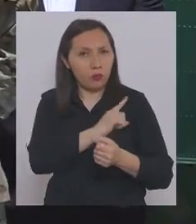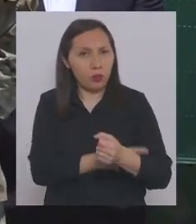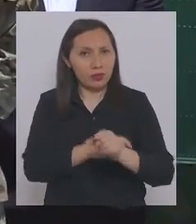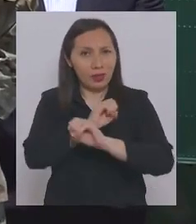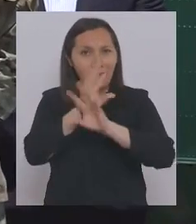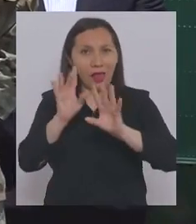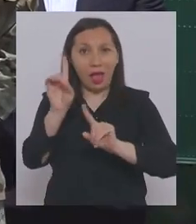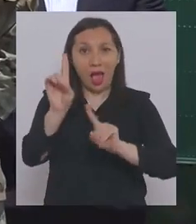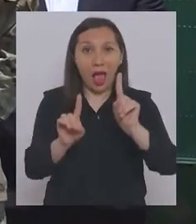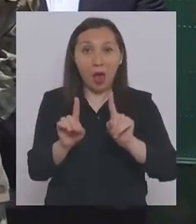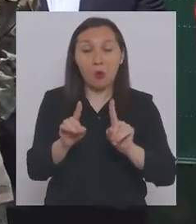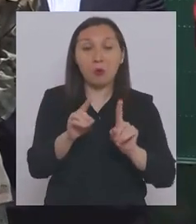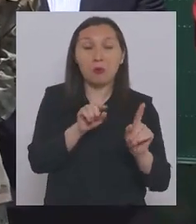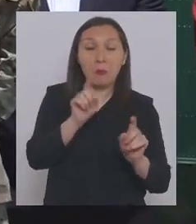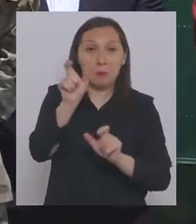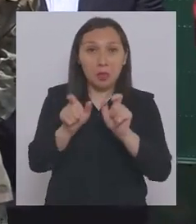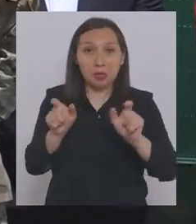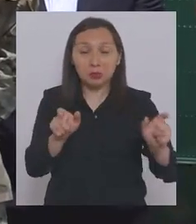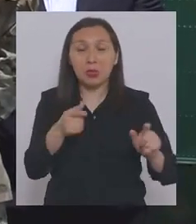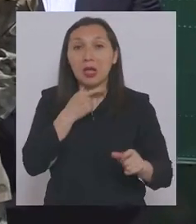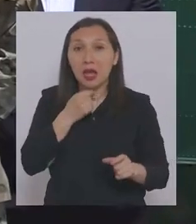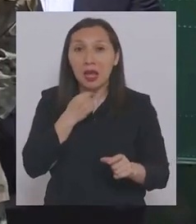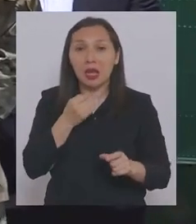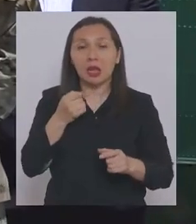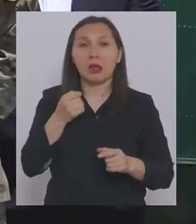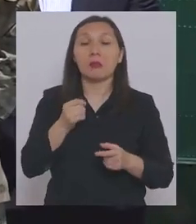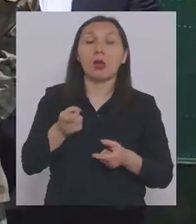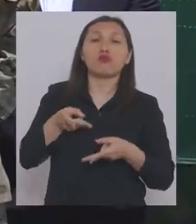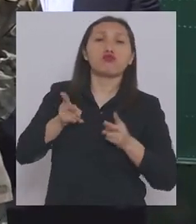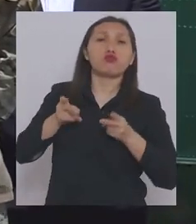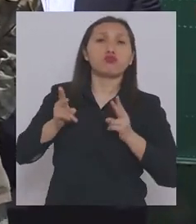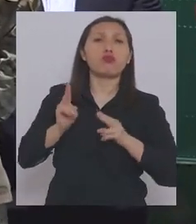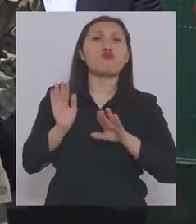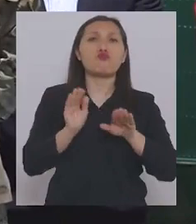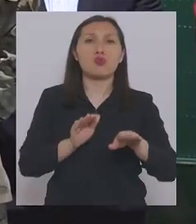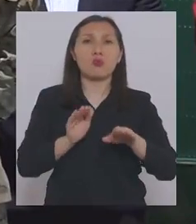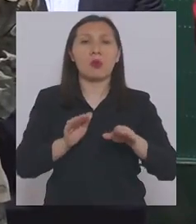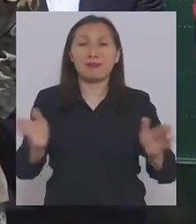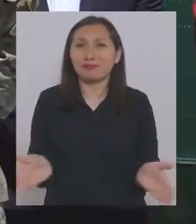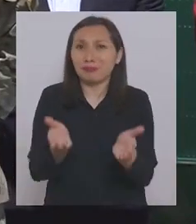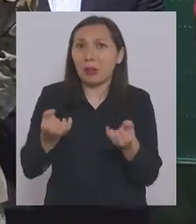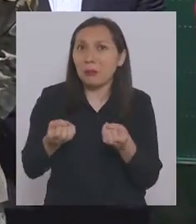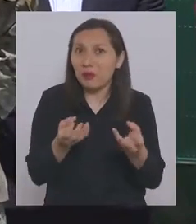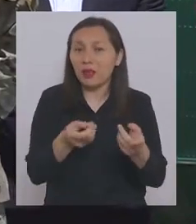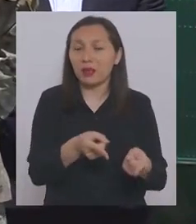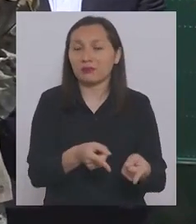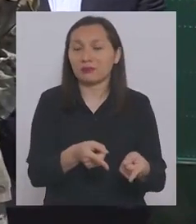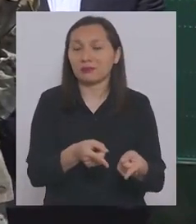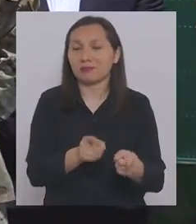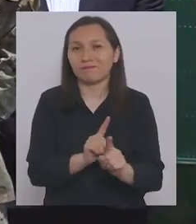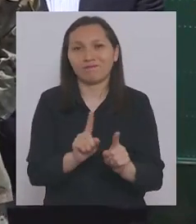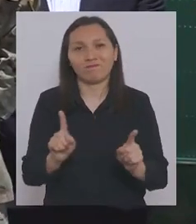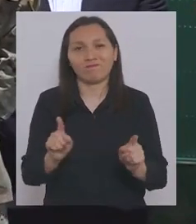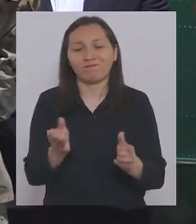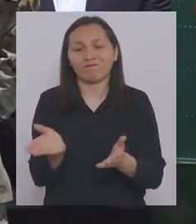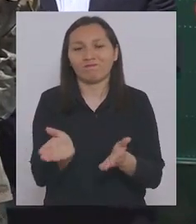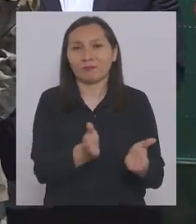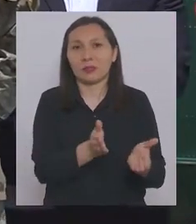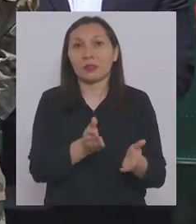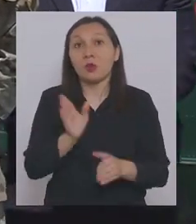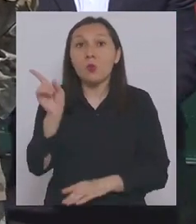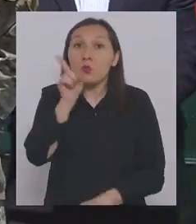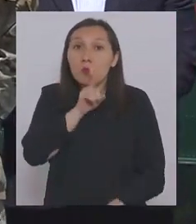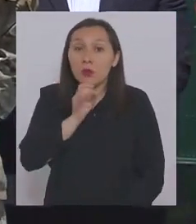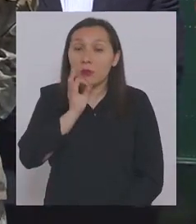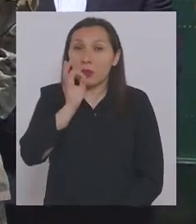todos aquellos que de una u otra forma la justifican, la amparan, la promueven. Quiero terminar estas